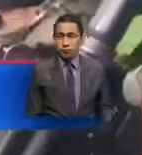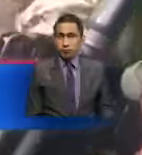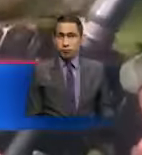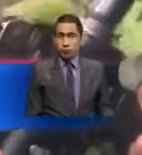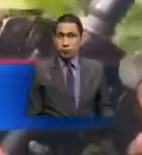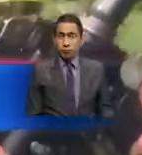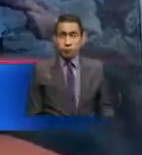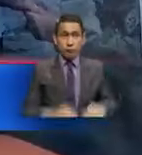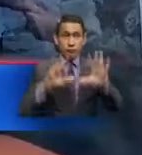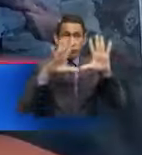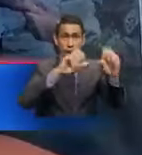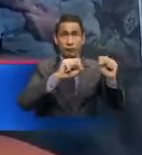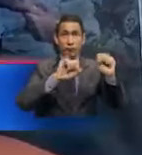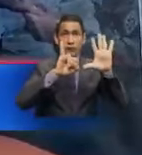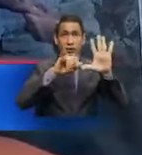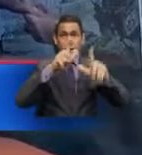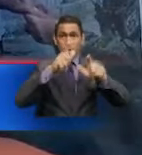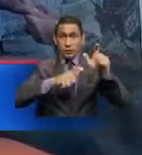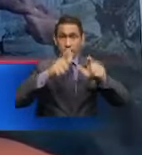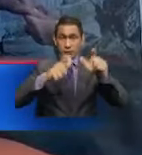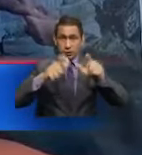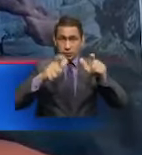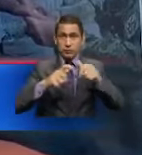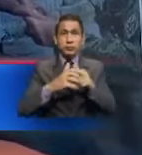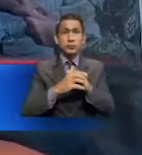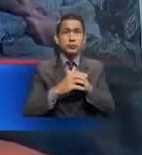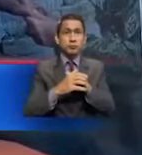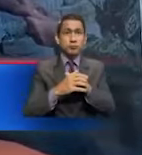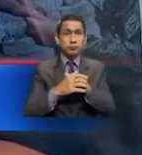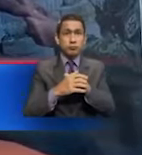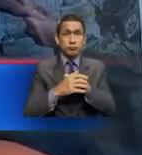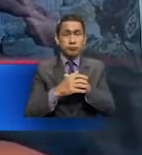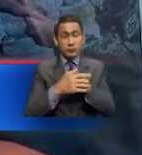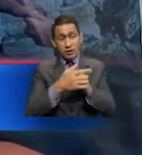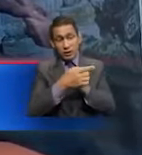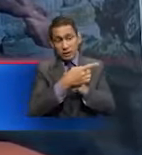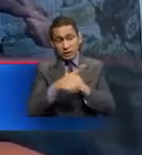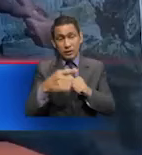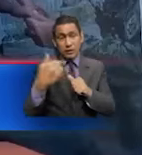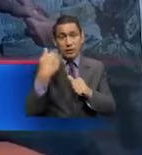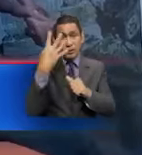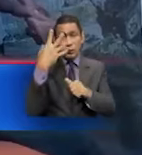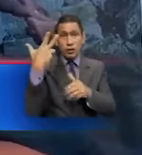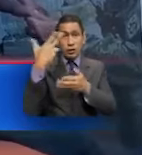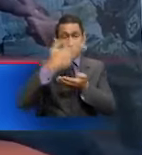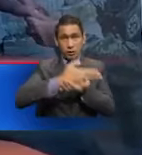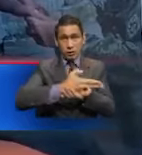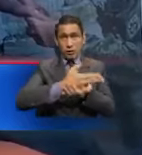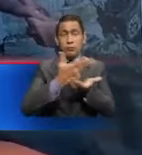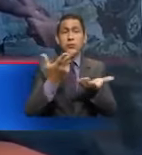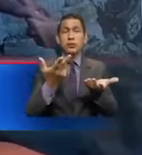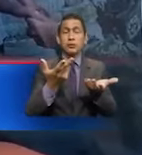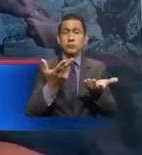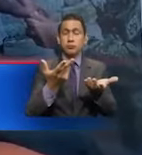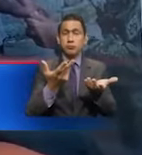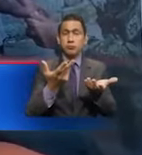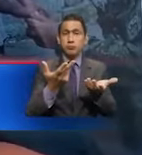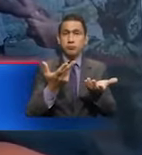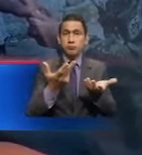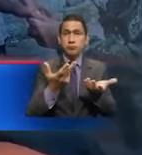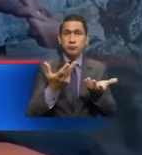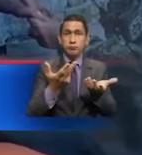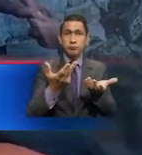a 6 ciudadanos que en su poder tenían 4 armas de fuego, 31 municiones de diferentes